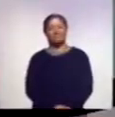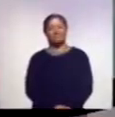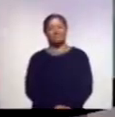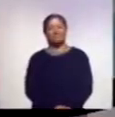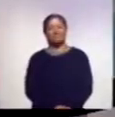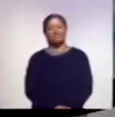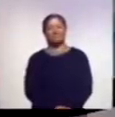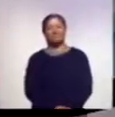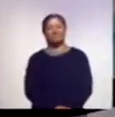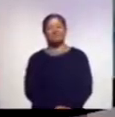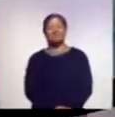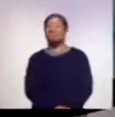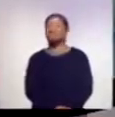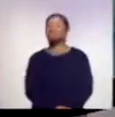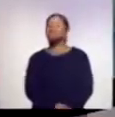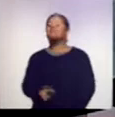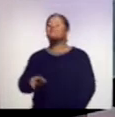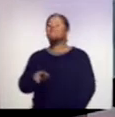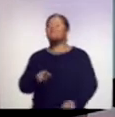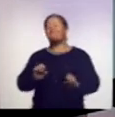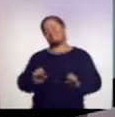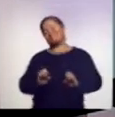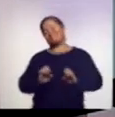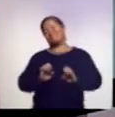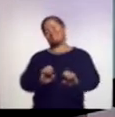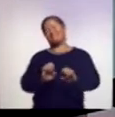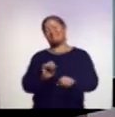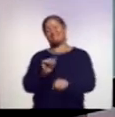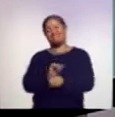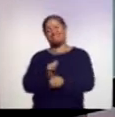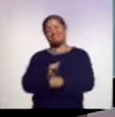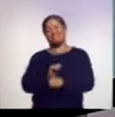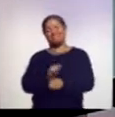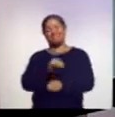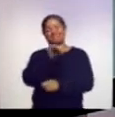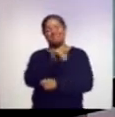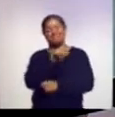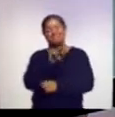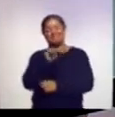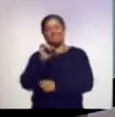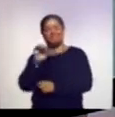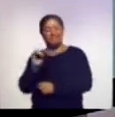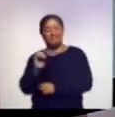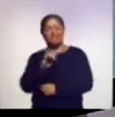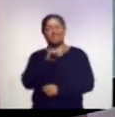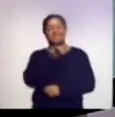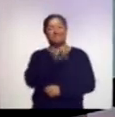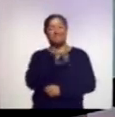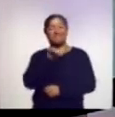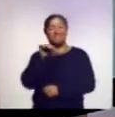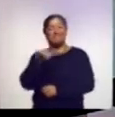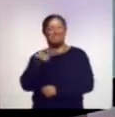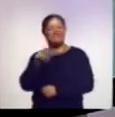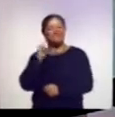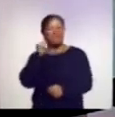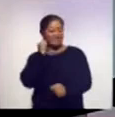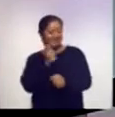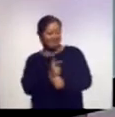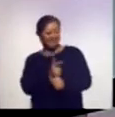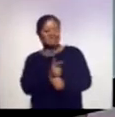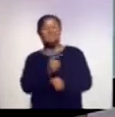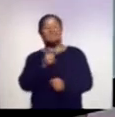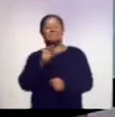Y la función de gala estuvo a cargo del actor Mario Iván Martínez, que presentó Descubriendo a Criqui en el